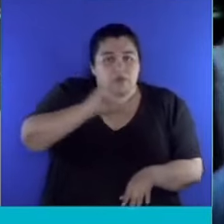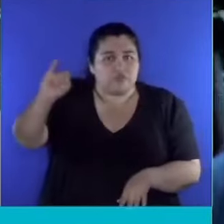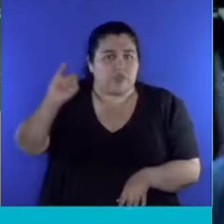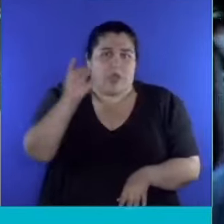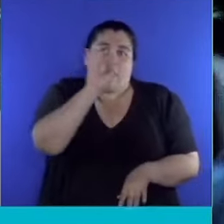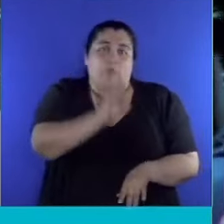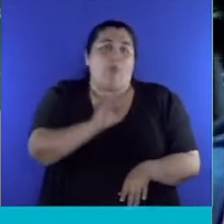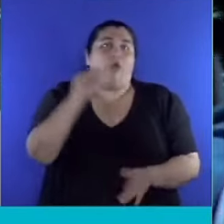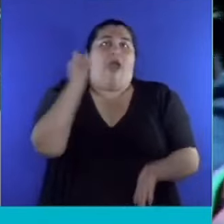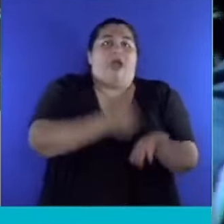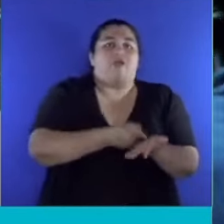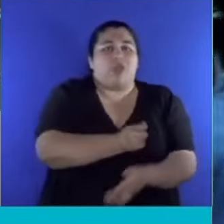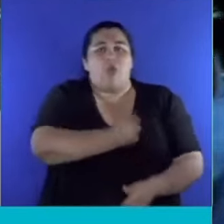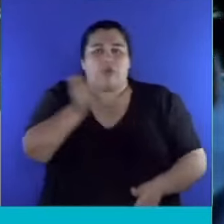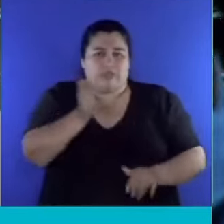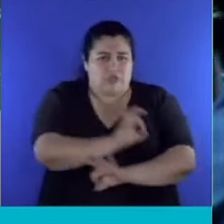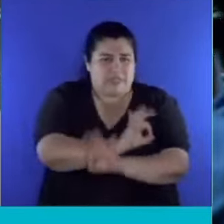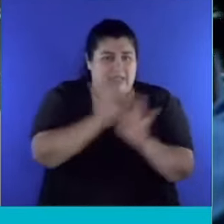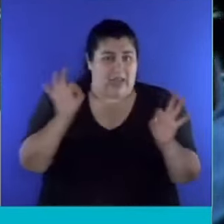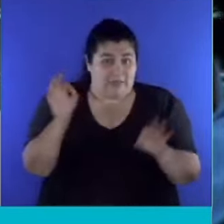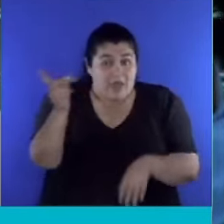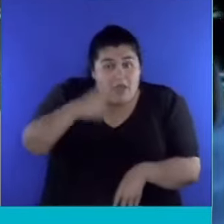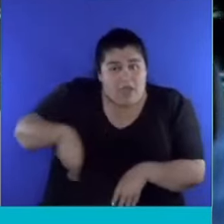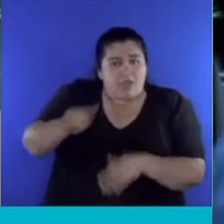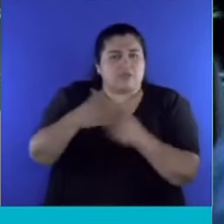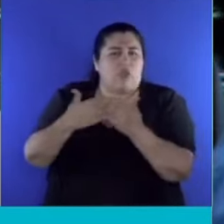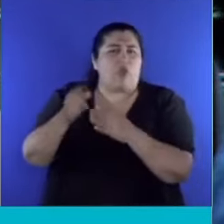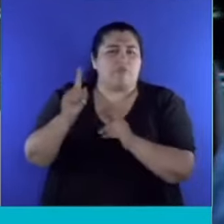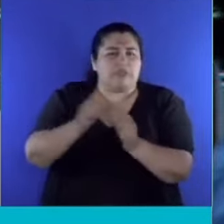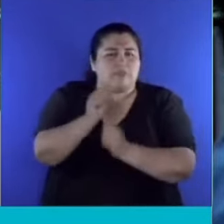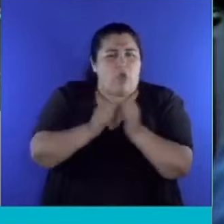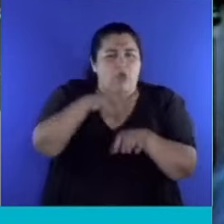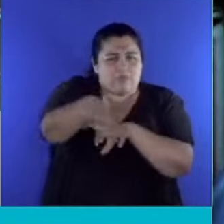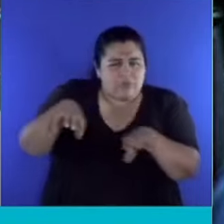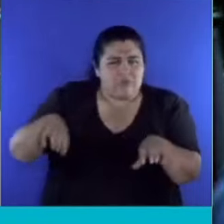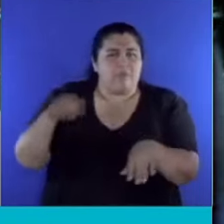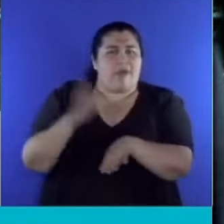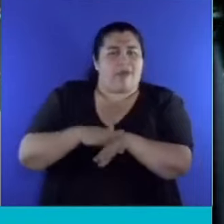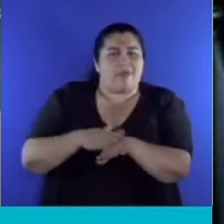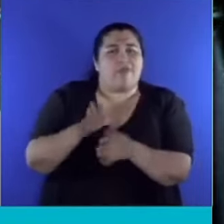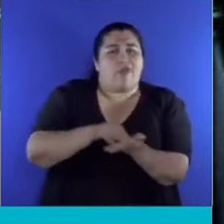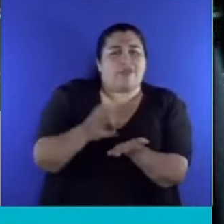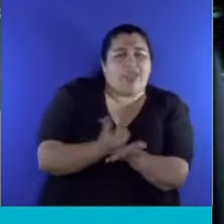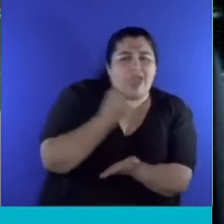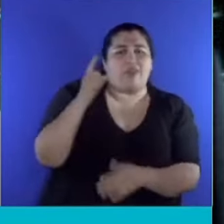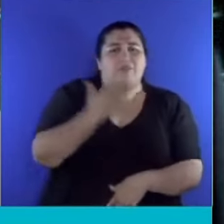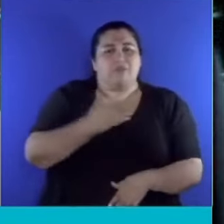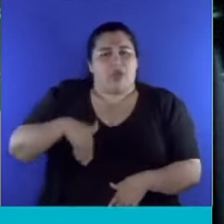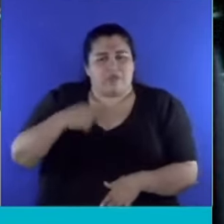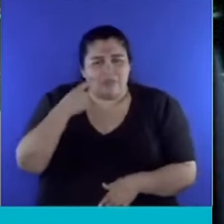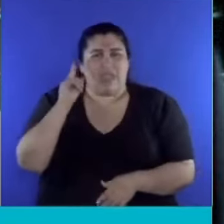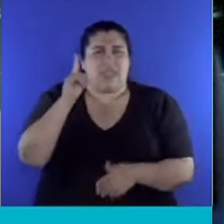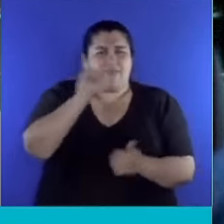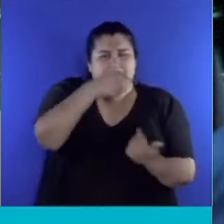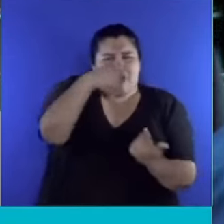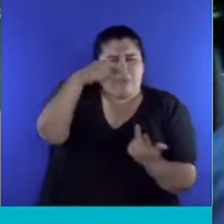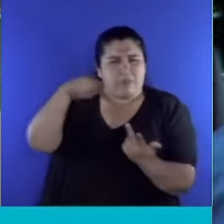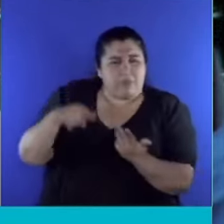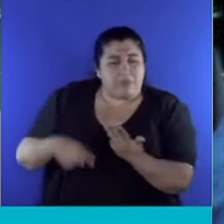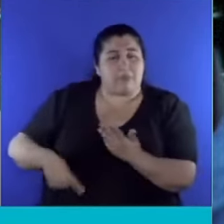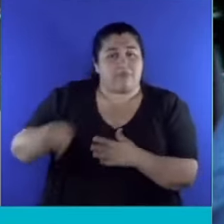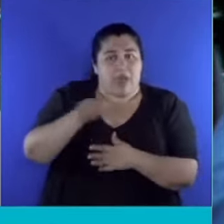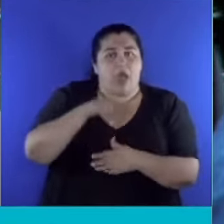fueron juzgados son los grandes empresarios industriales los terratenientes el fondo monetario los capitales financieros